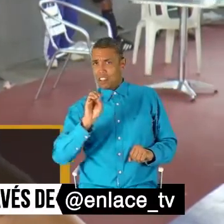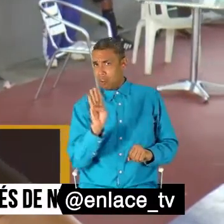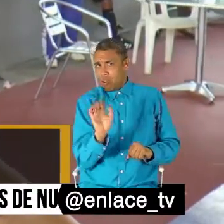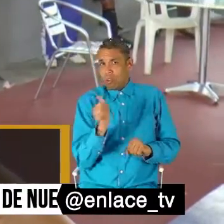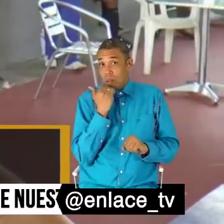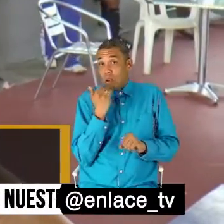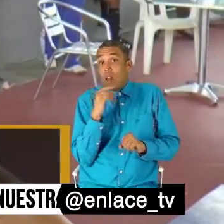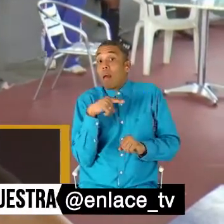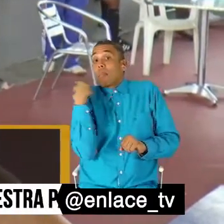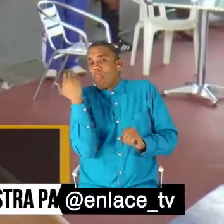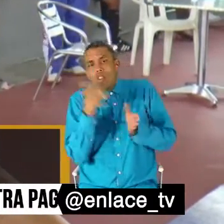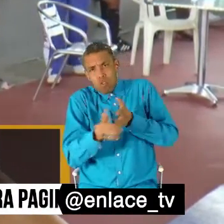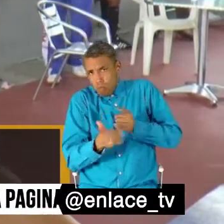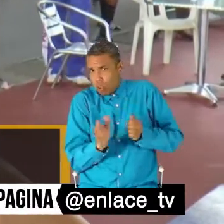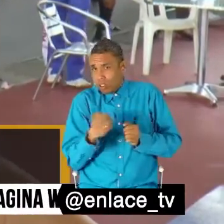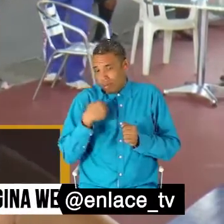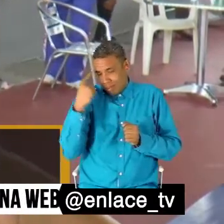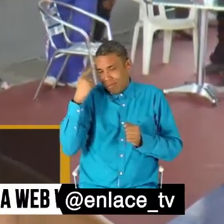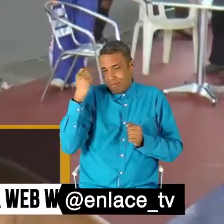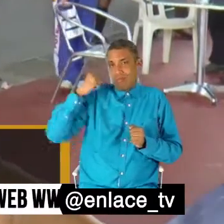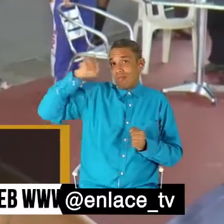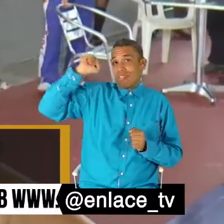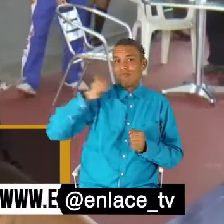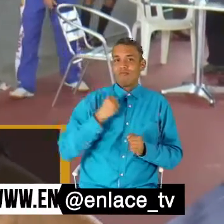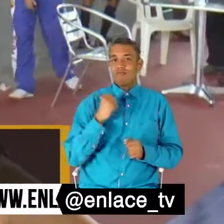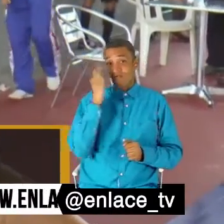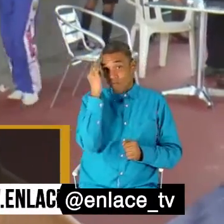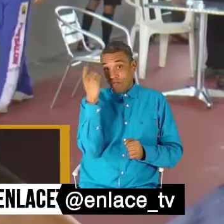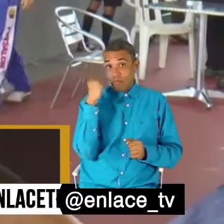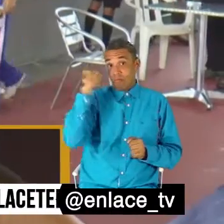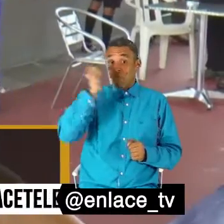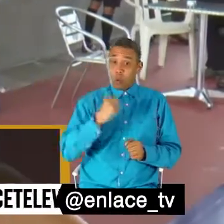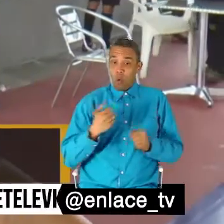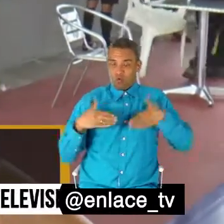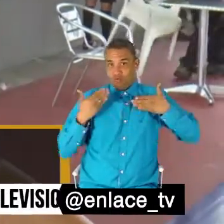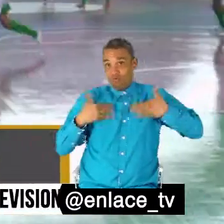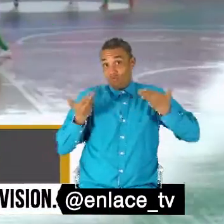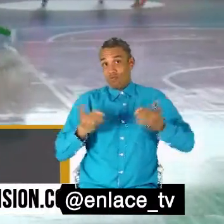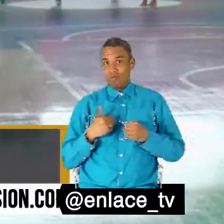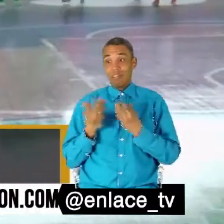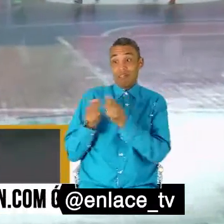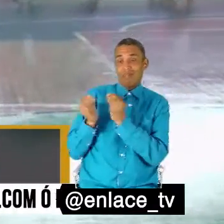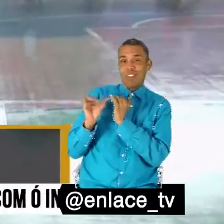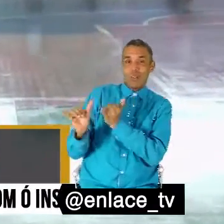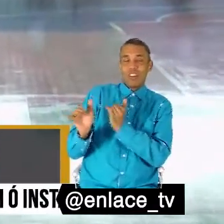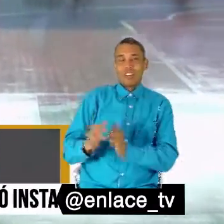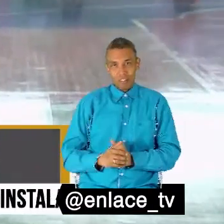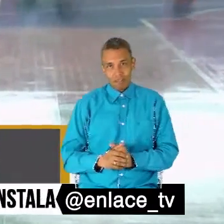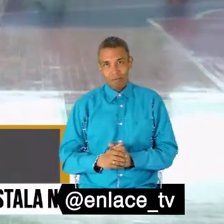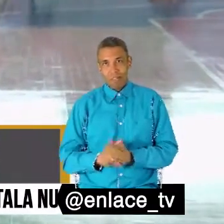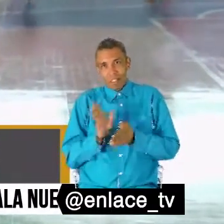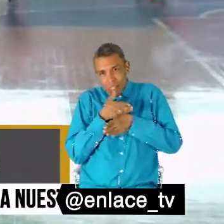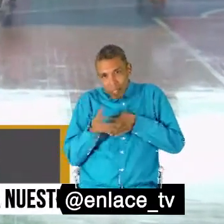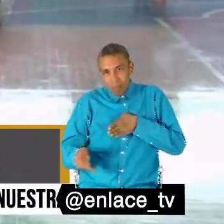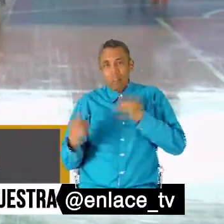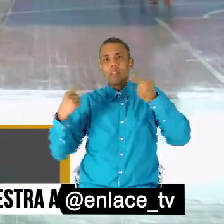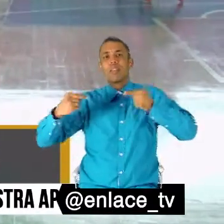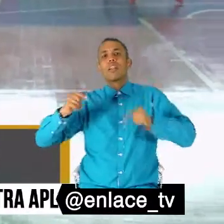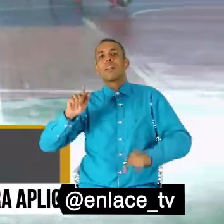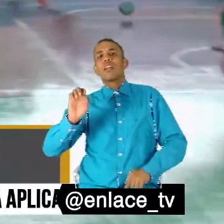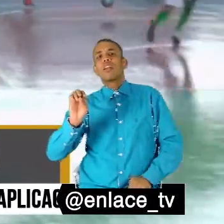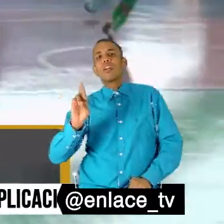pero estar feliz porque lo jugamos y yo me siento feliz y todas también. Seguido a este juego, el corregimiento La